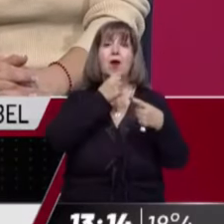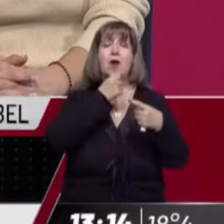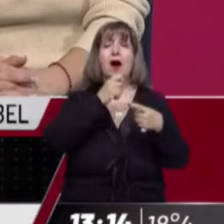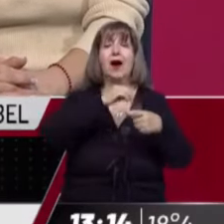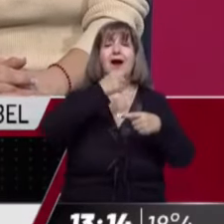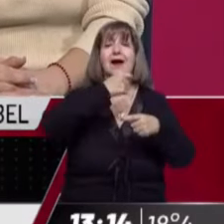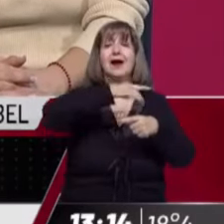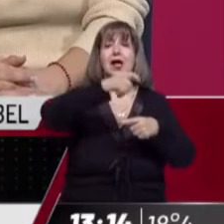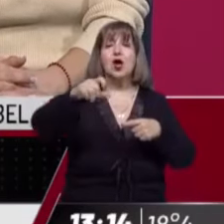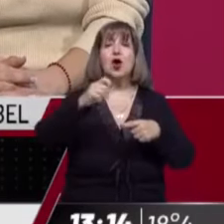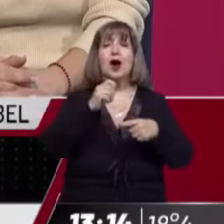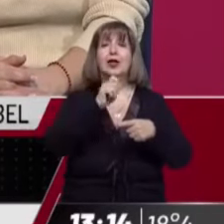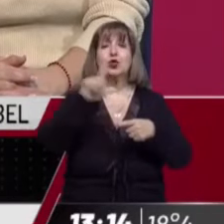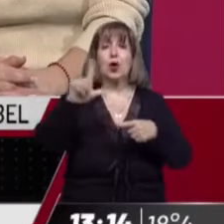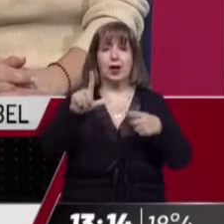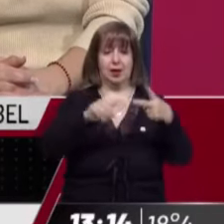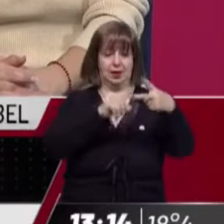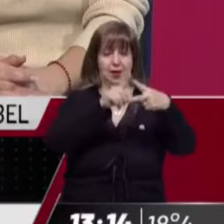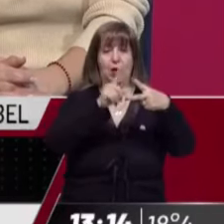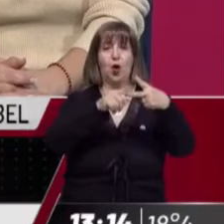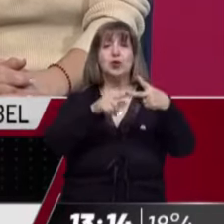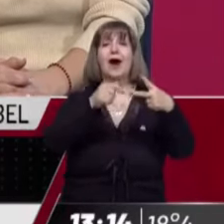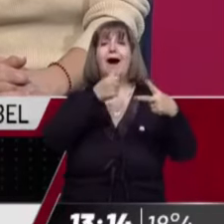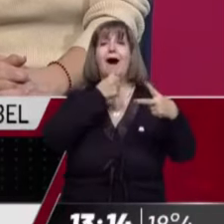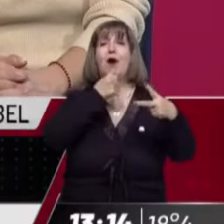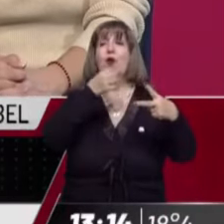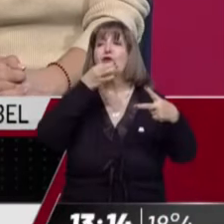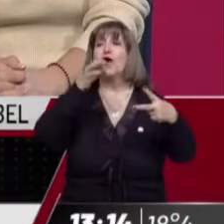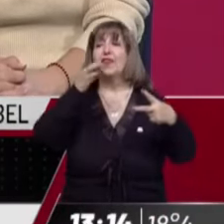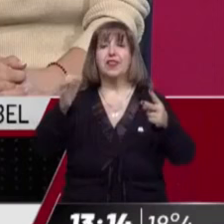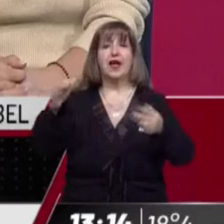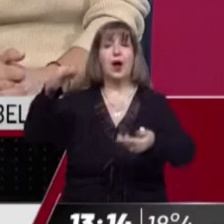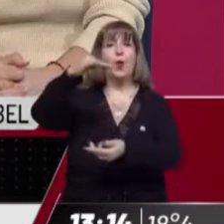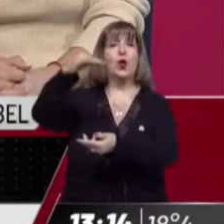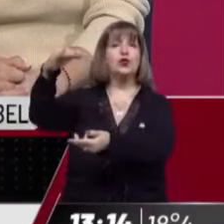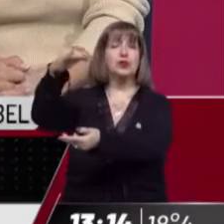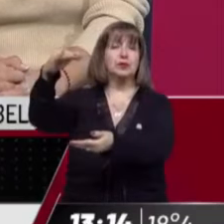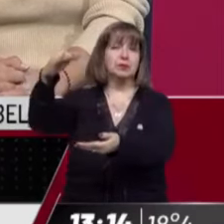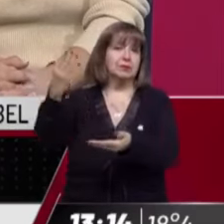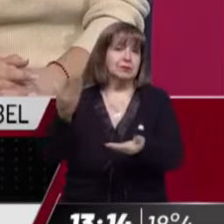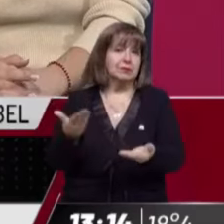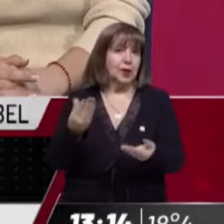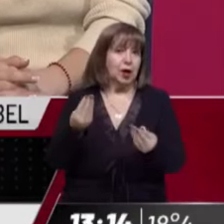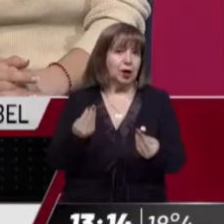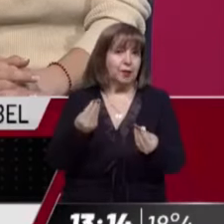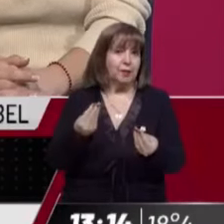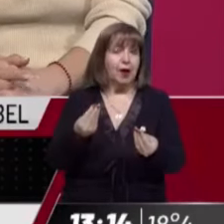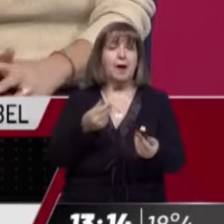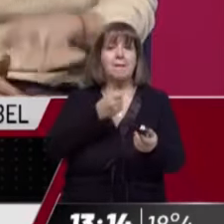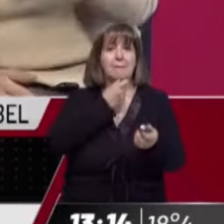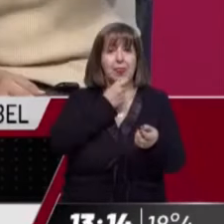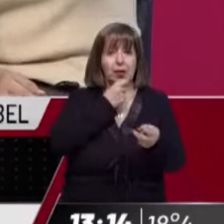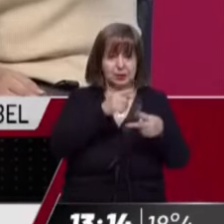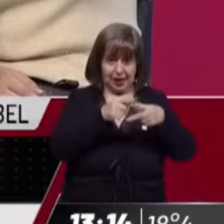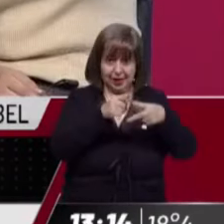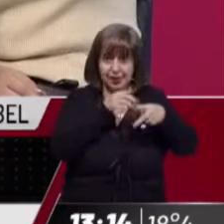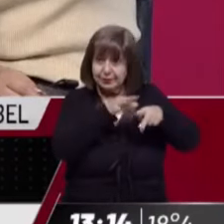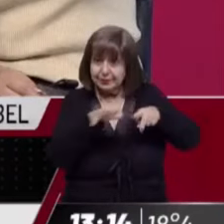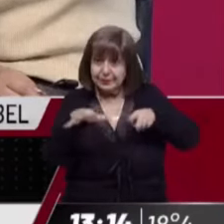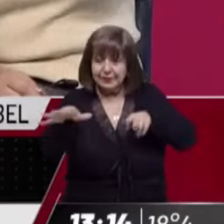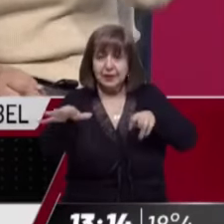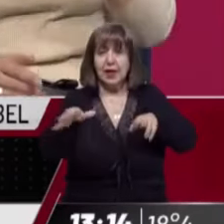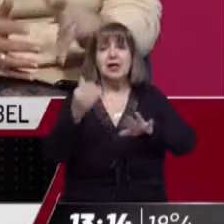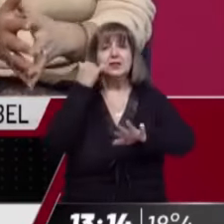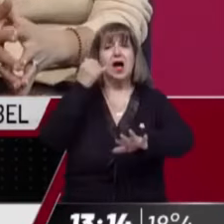y ahora el agua embotellada, dos temas que tienen un común denominador, el agua que va desde Mendoza a la vecina provincia. ¿Cuántas